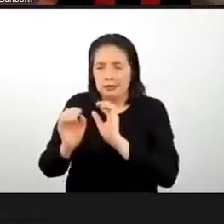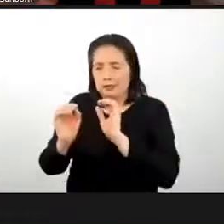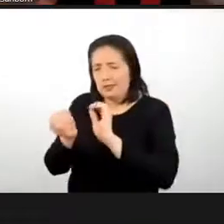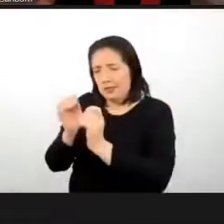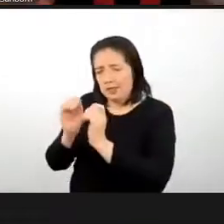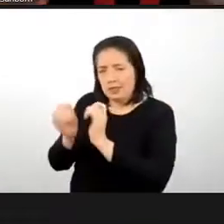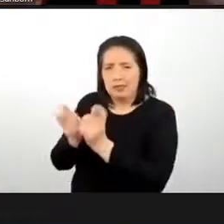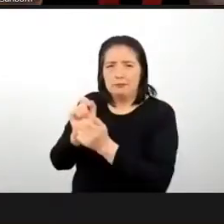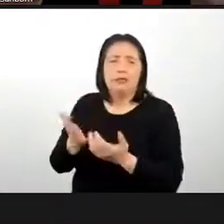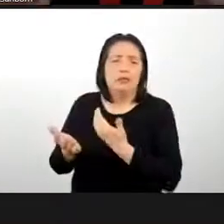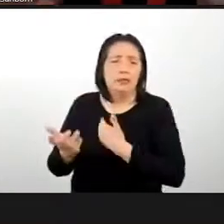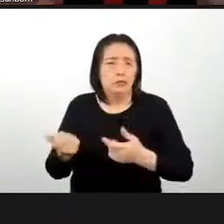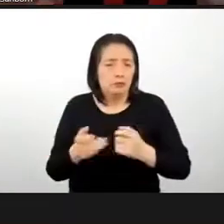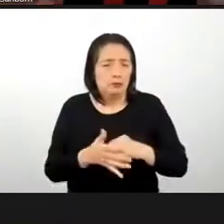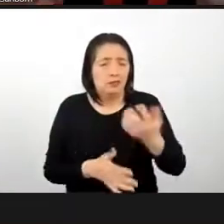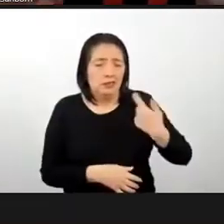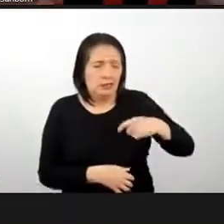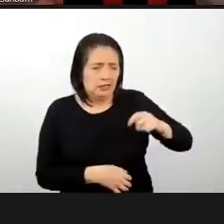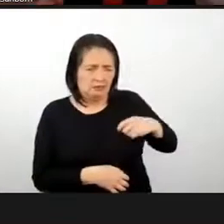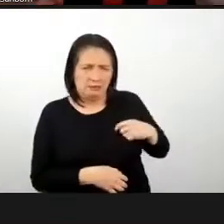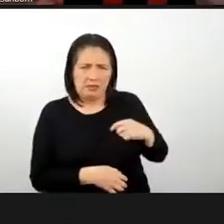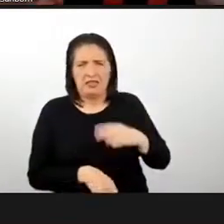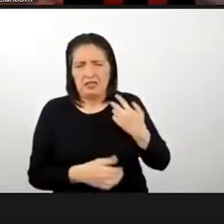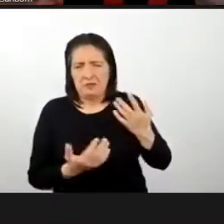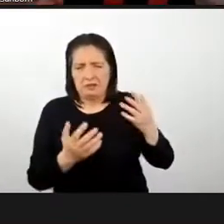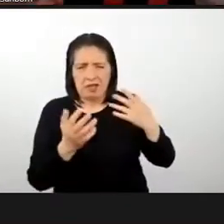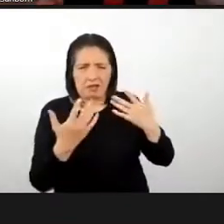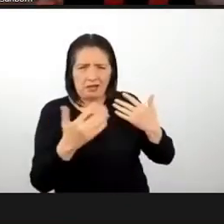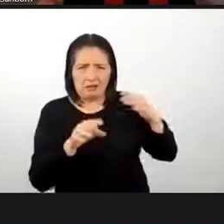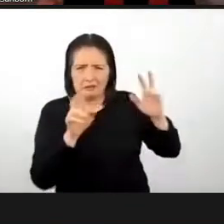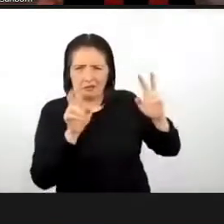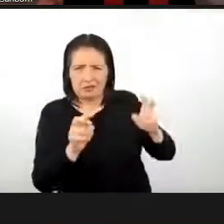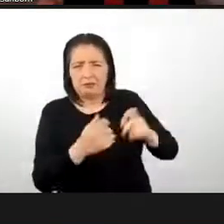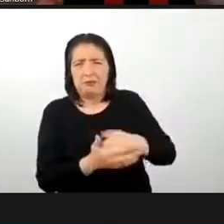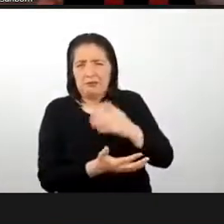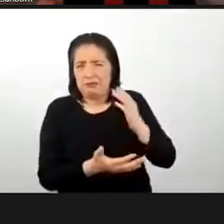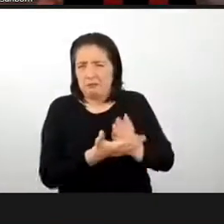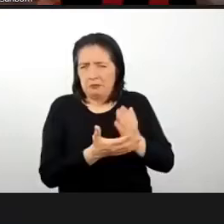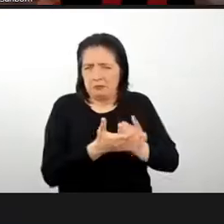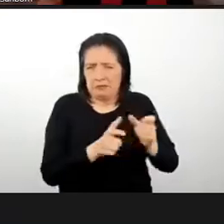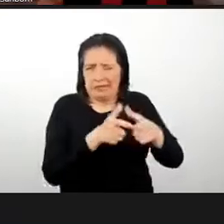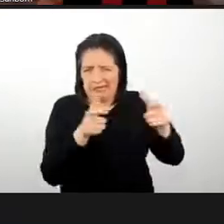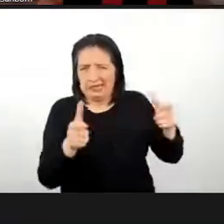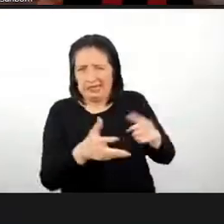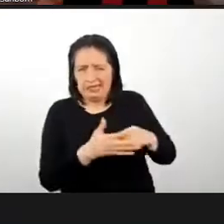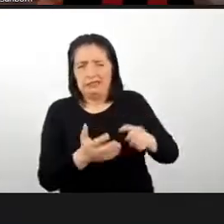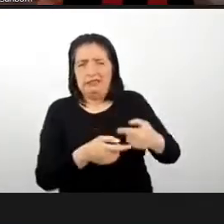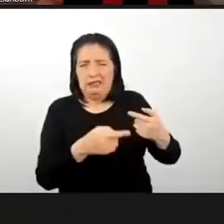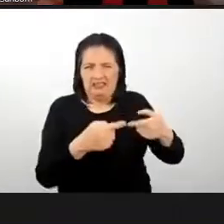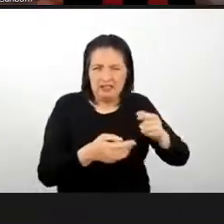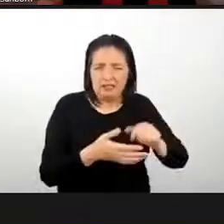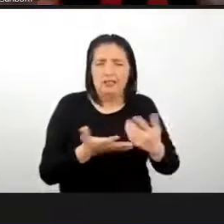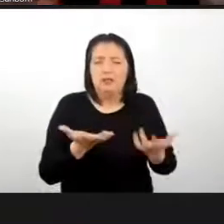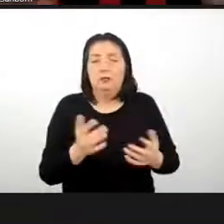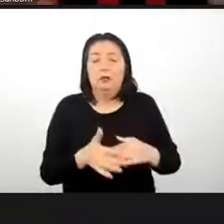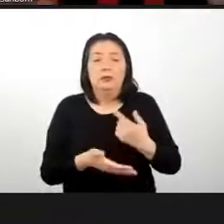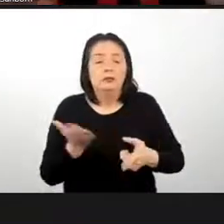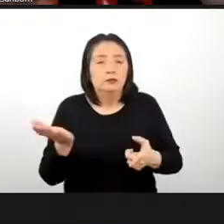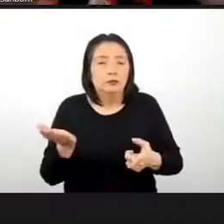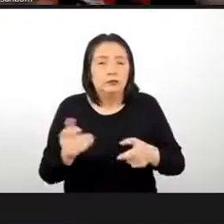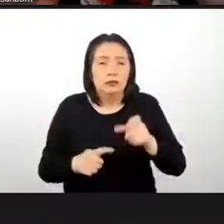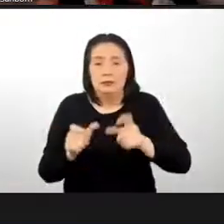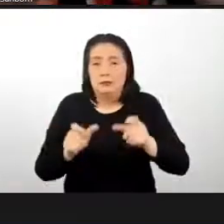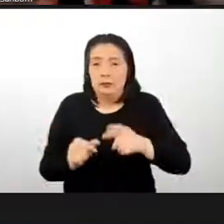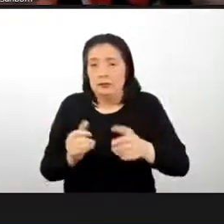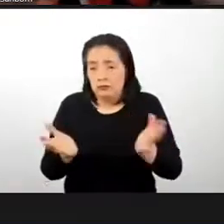visto en España, por ejemplo, uno de los temas más polémicos y conflictivos ha sido el tema de las residencias de las personas